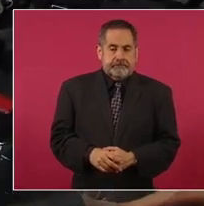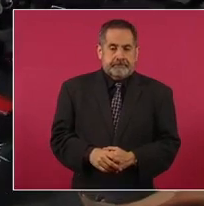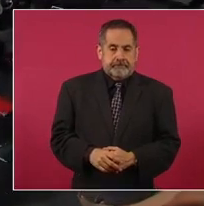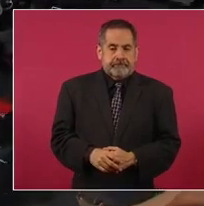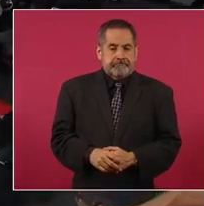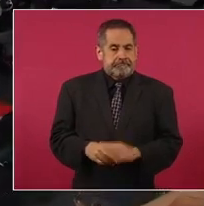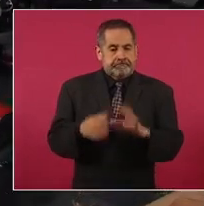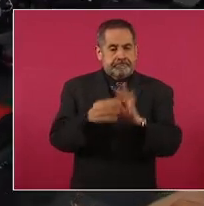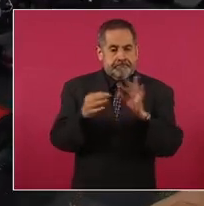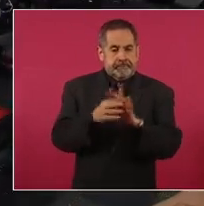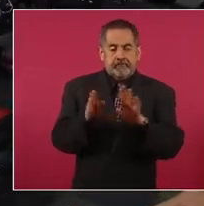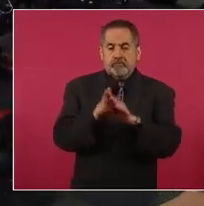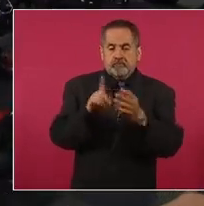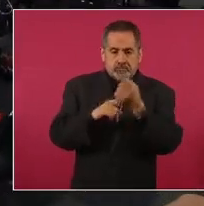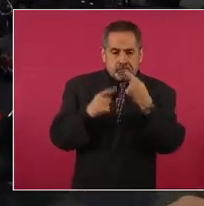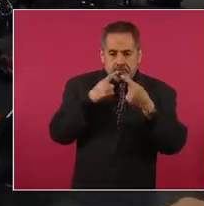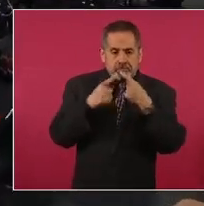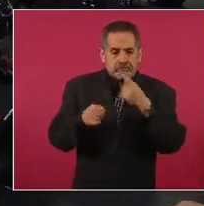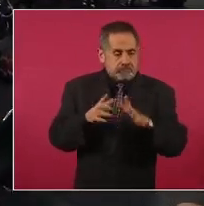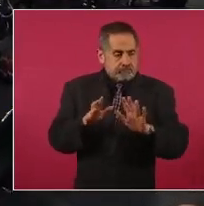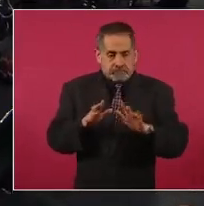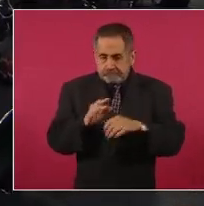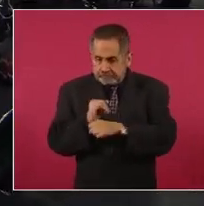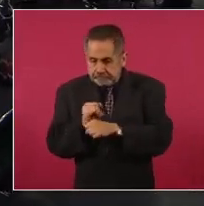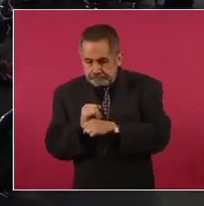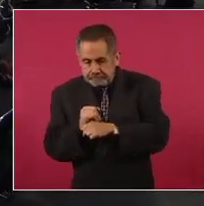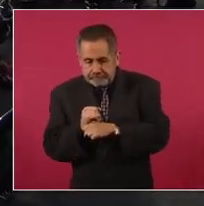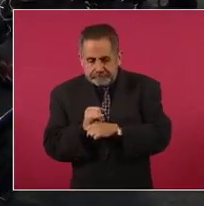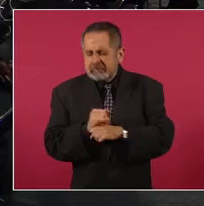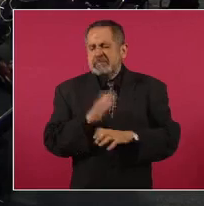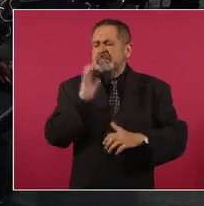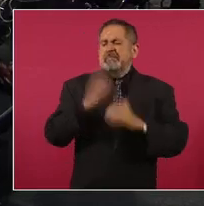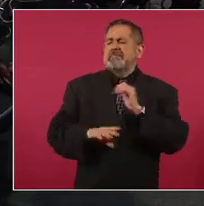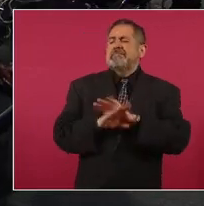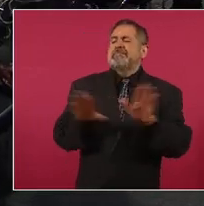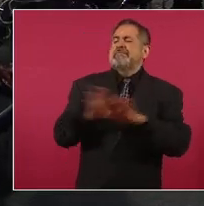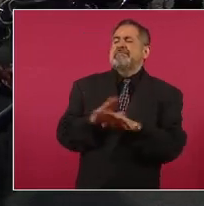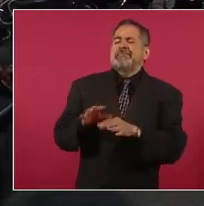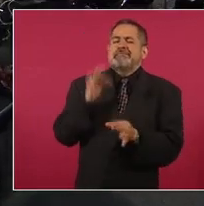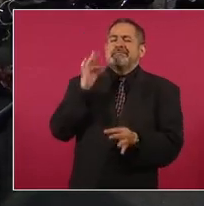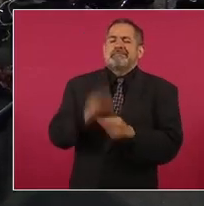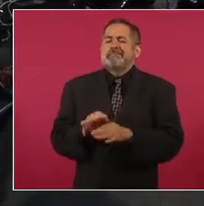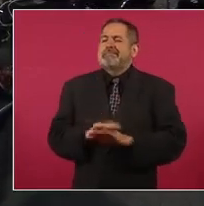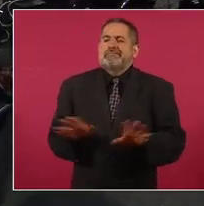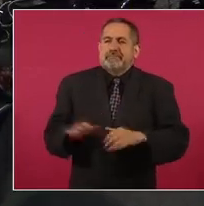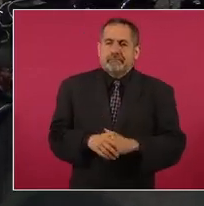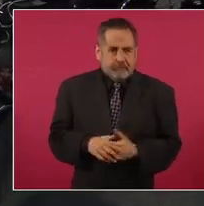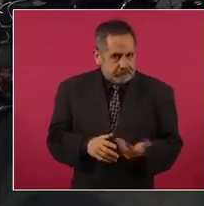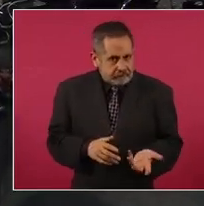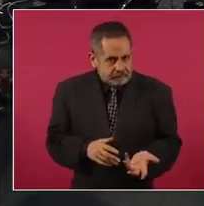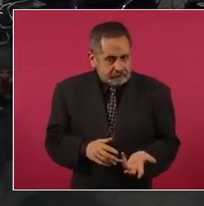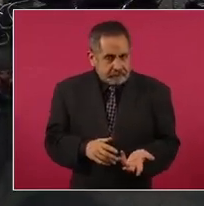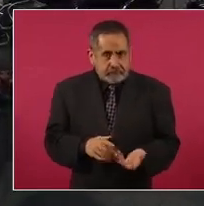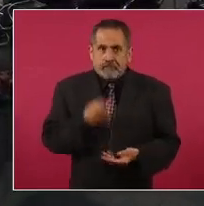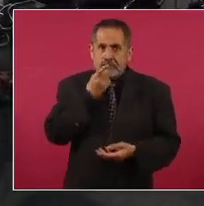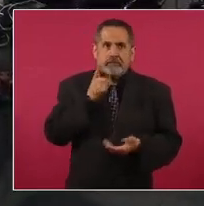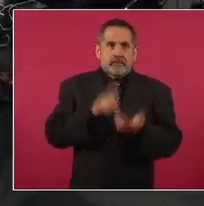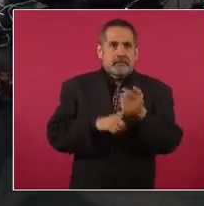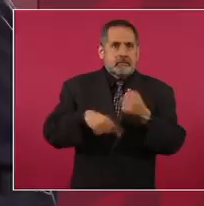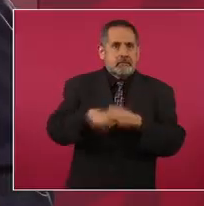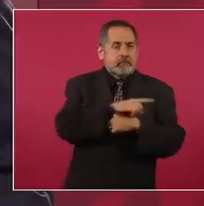dio por concluida la investigación a partir de que los jóvenes habían sido